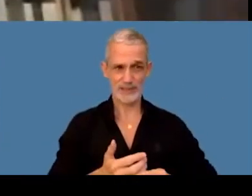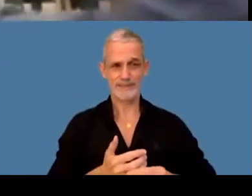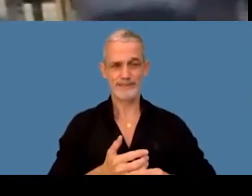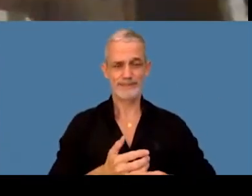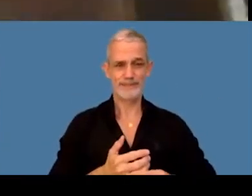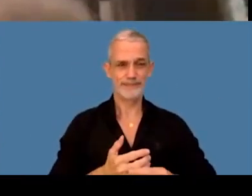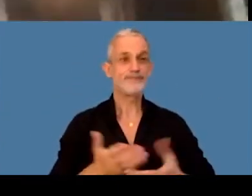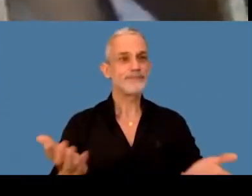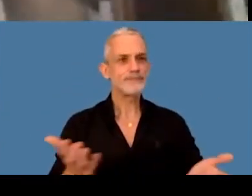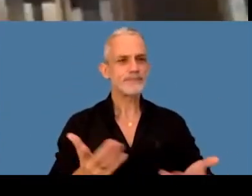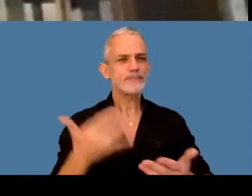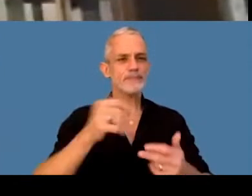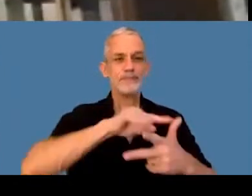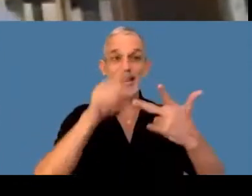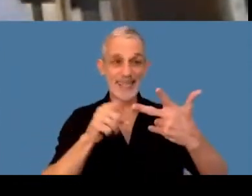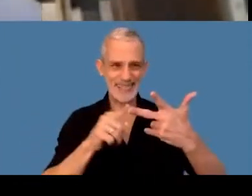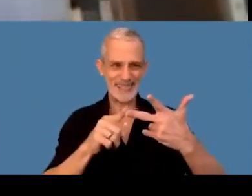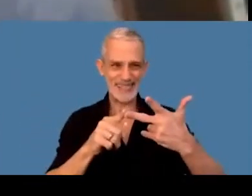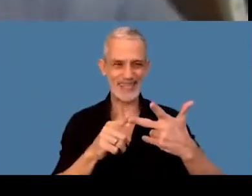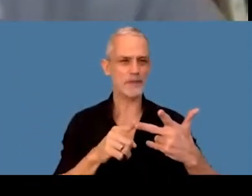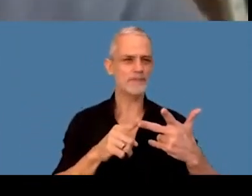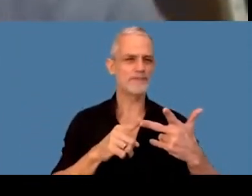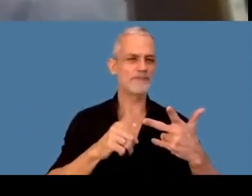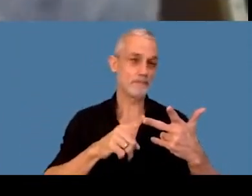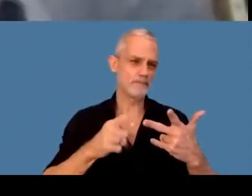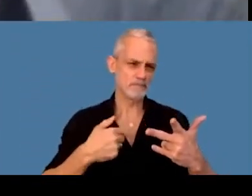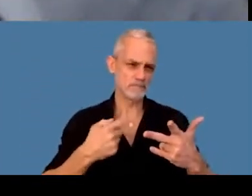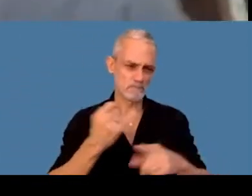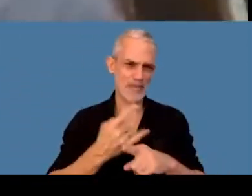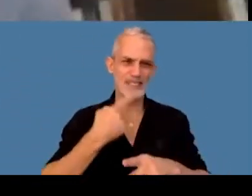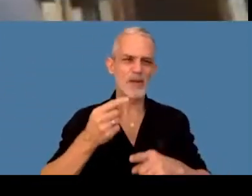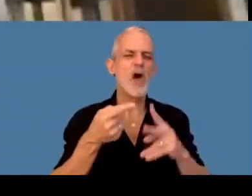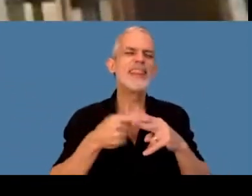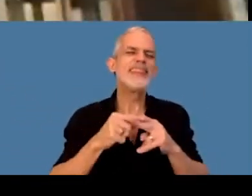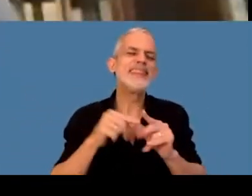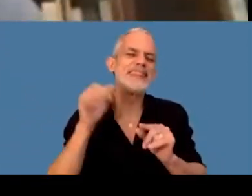Y después hay un tercer elemento, que es un elemento que, como yo señalo, es más técnico,